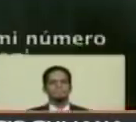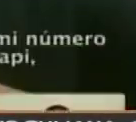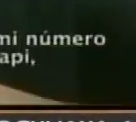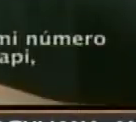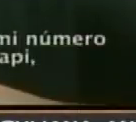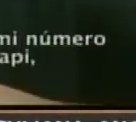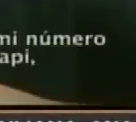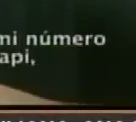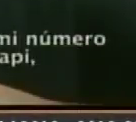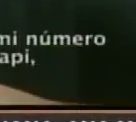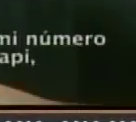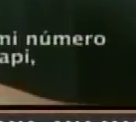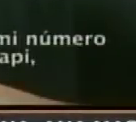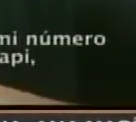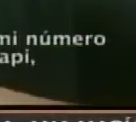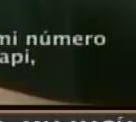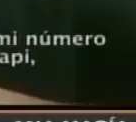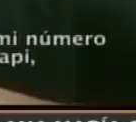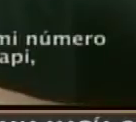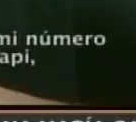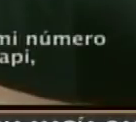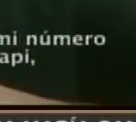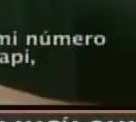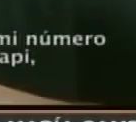tengo 25 años. Mi número de cédula es